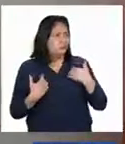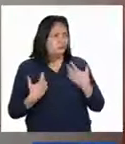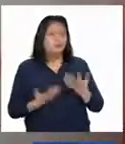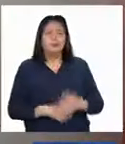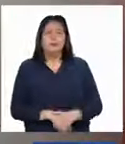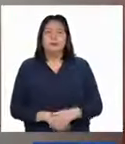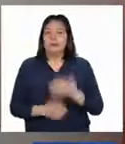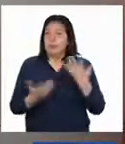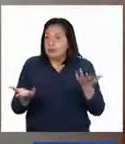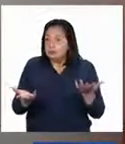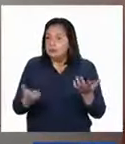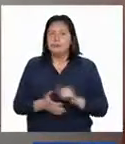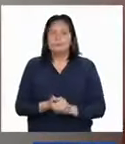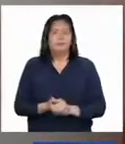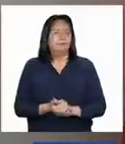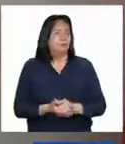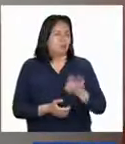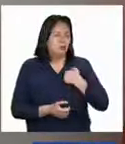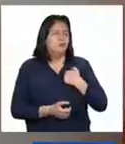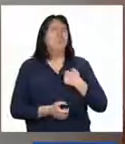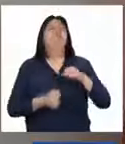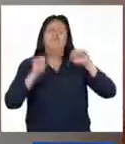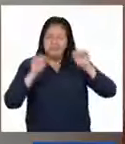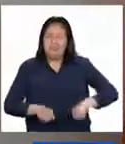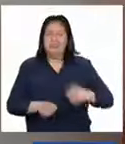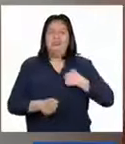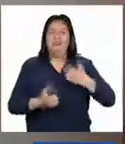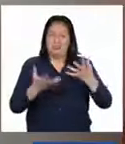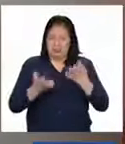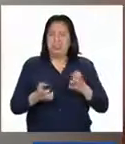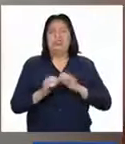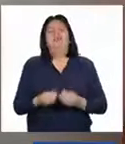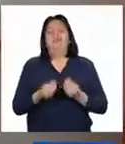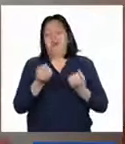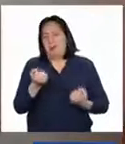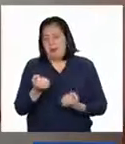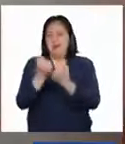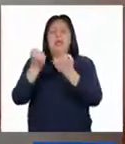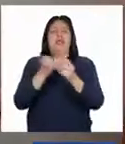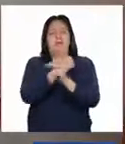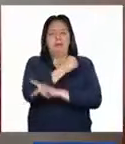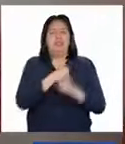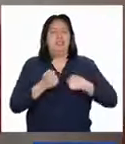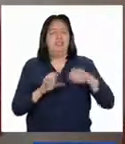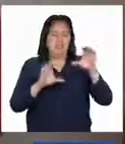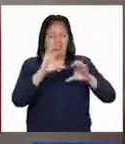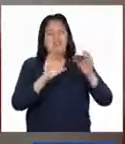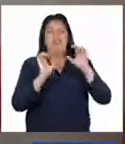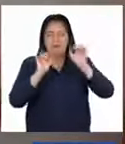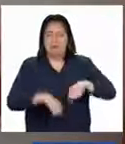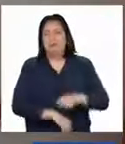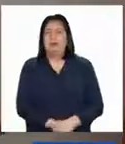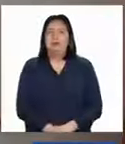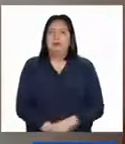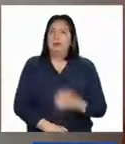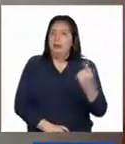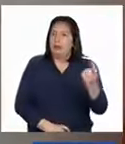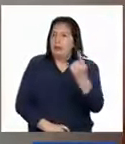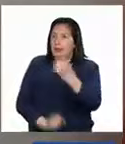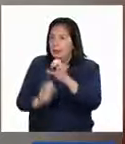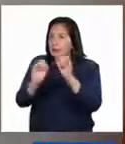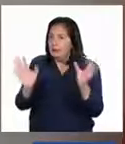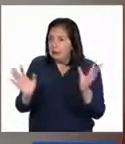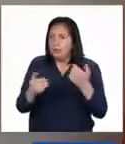alrededor. Entonces, decidí que quería aportar a mi país desde la ciencia. Cada